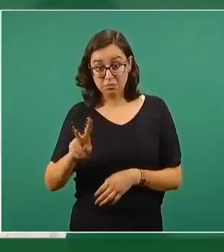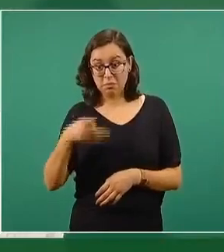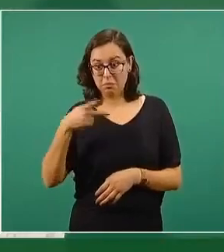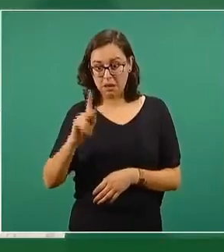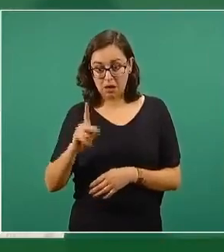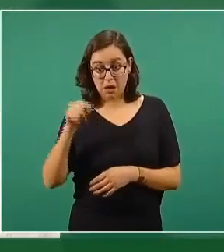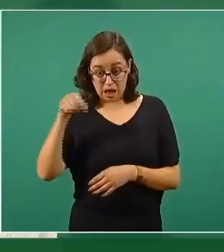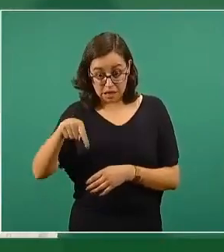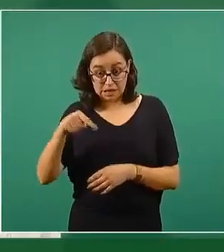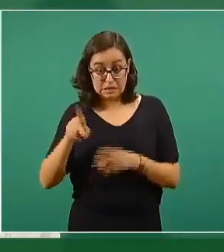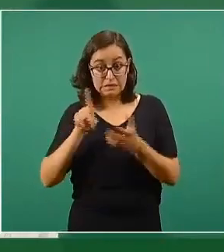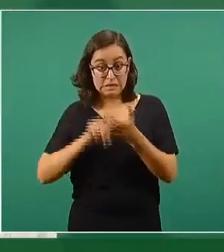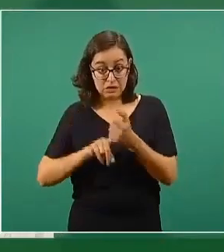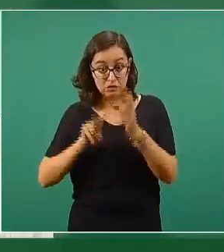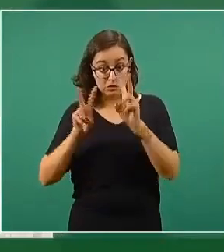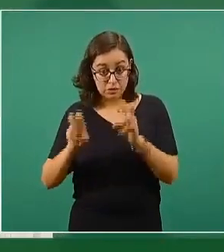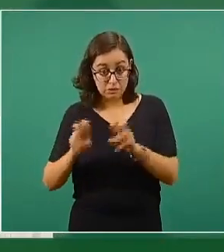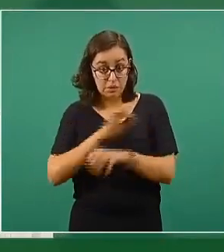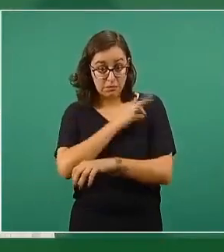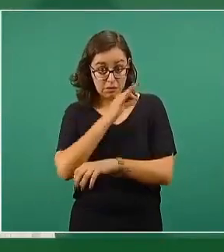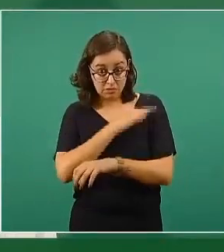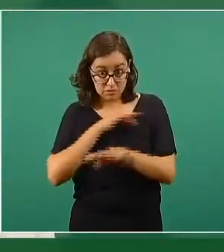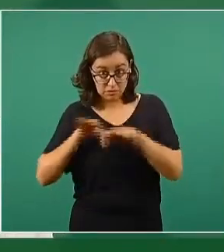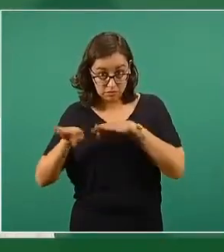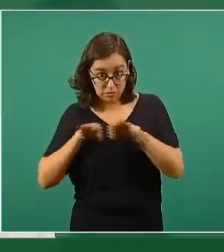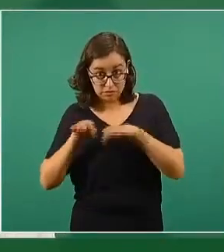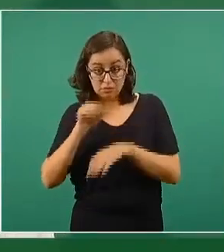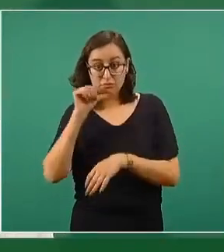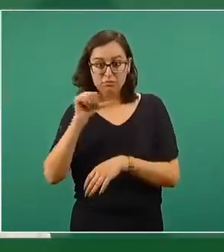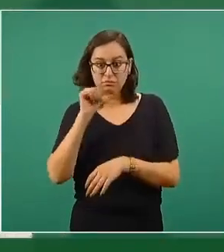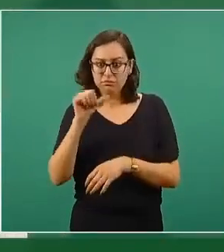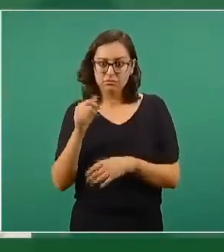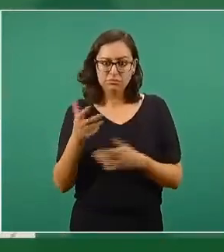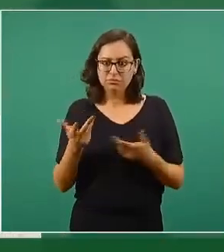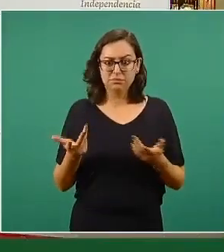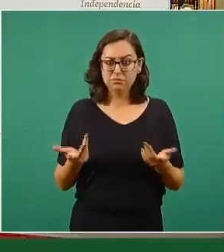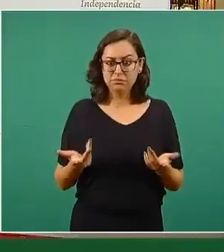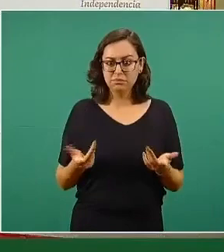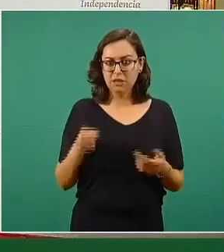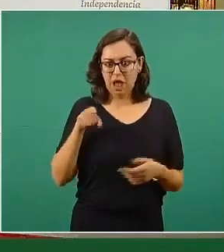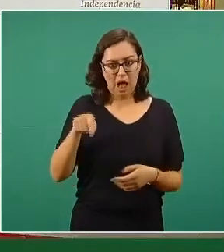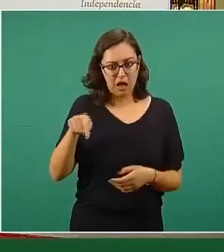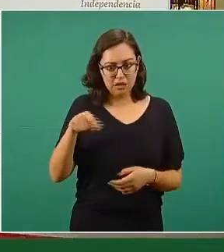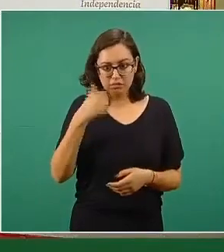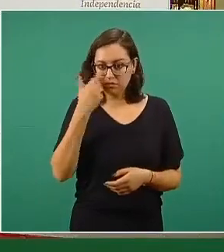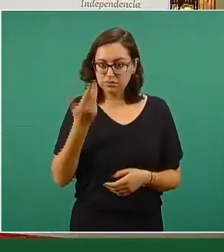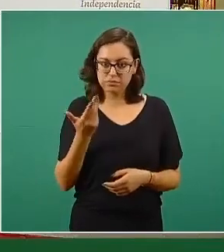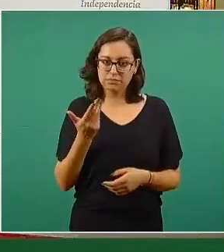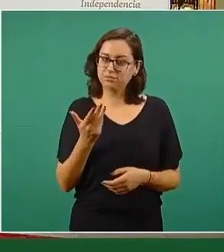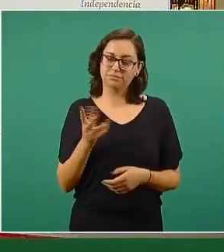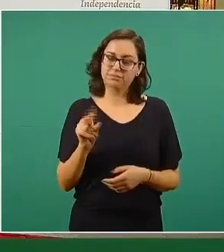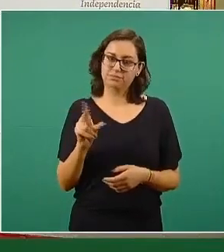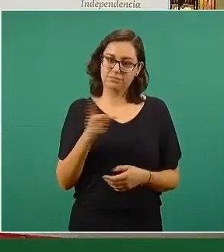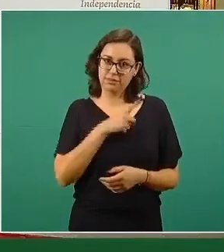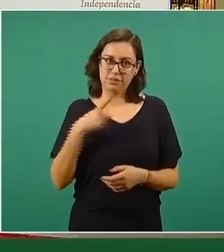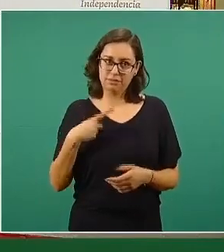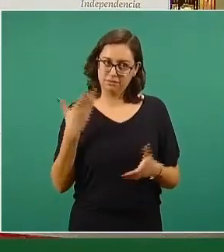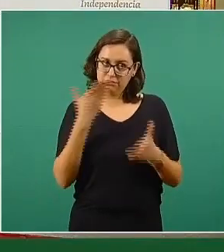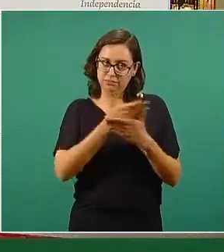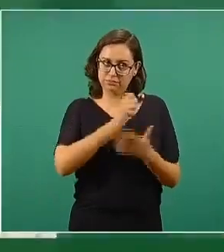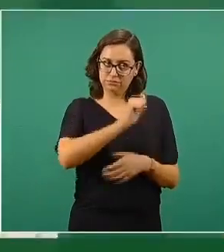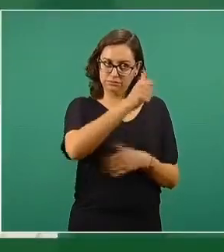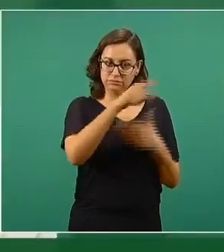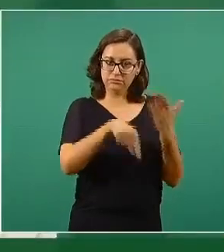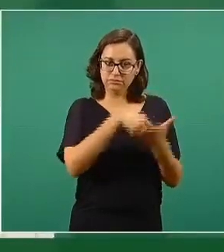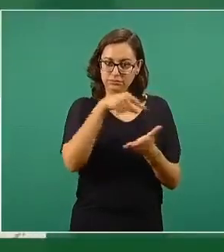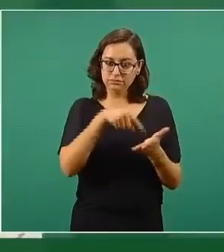está colaborando con el centro de vacunación, no hay razón para que se quiera vacunar en el sitio donde trabaja, porque seguramente